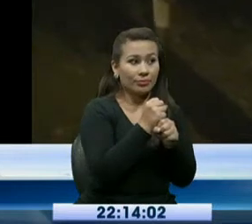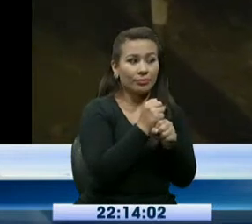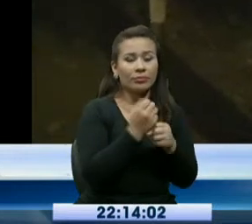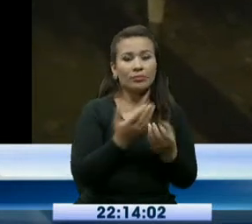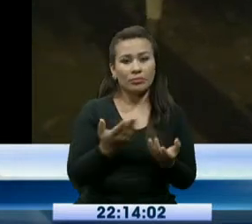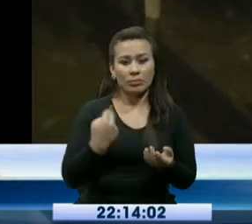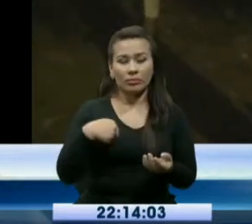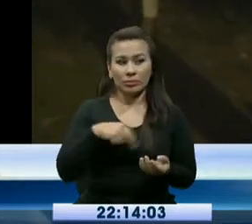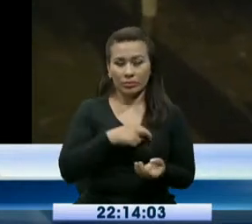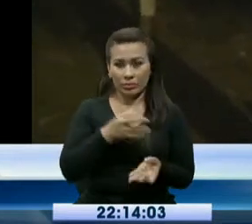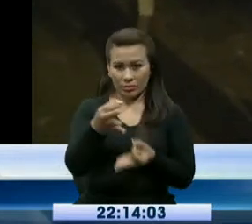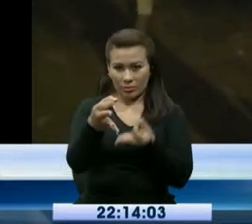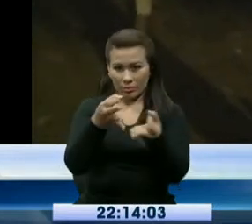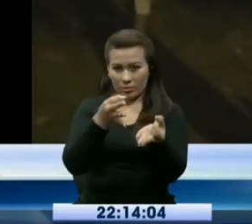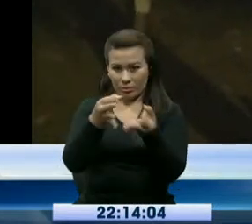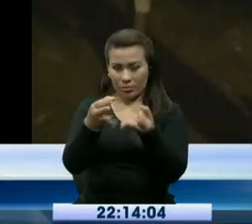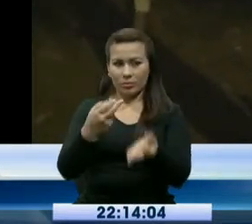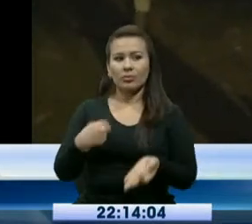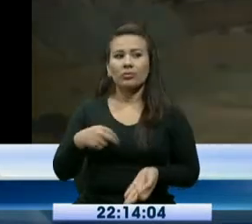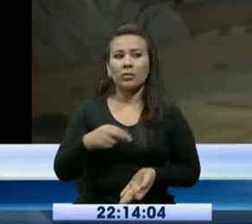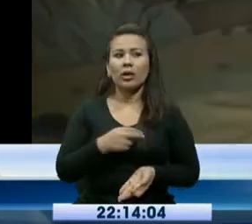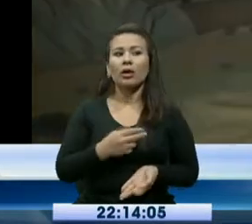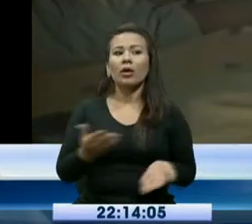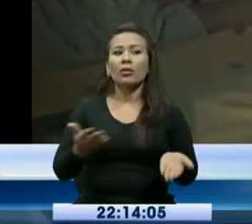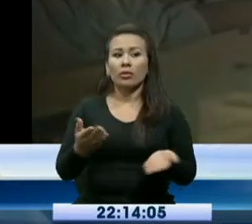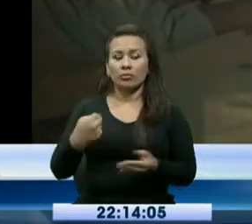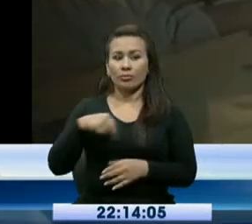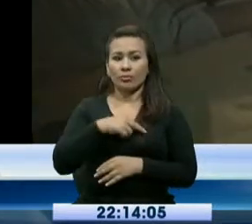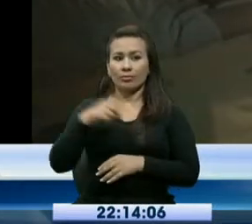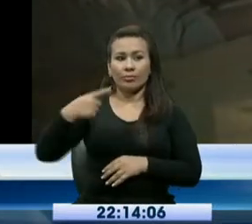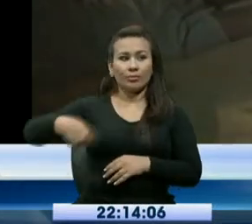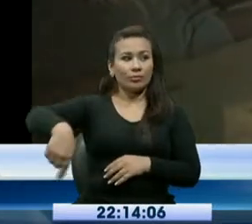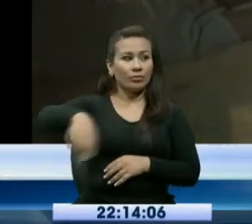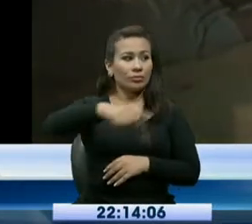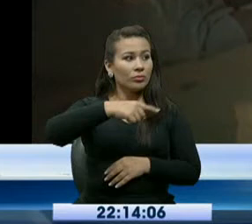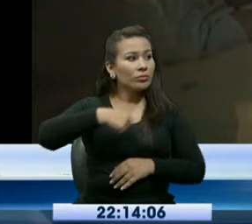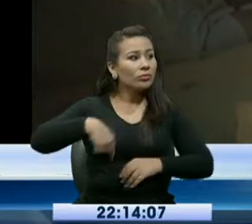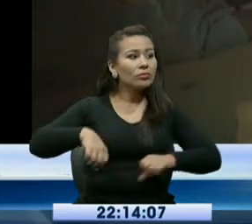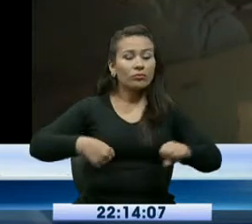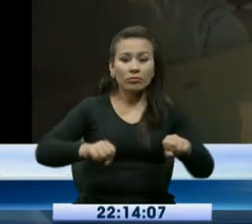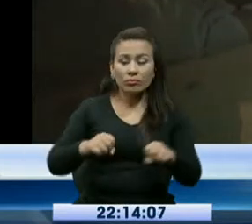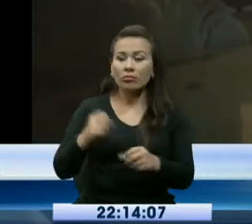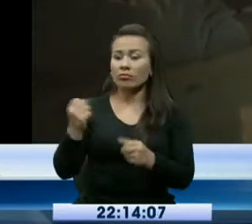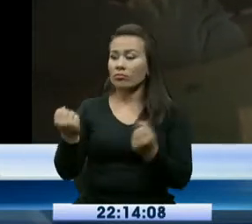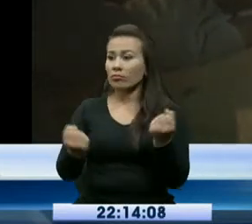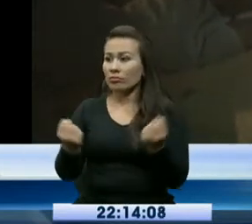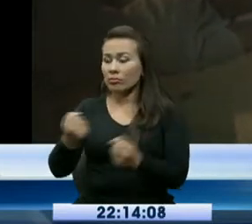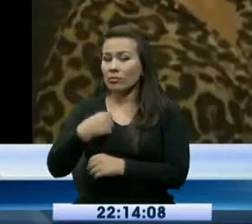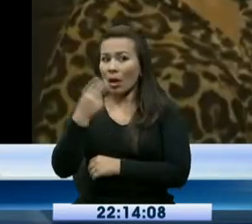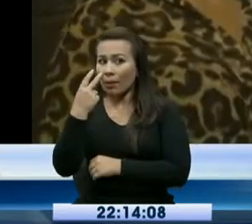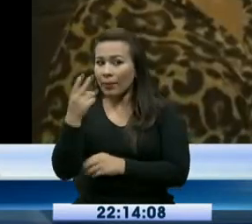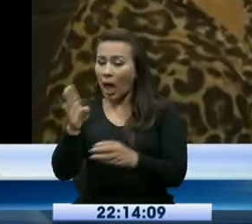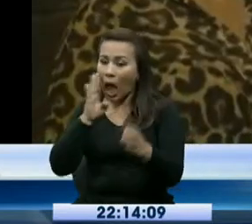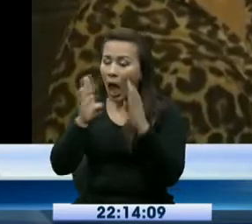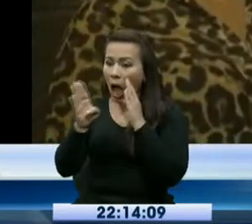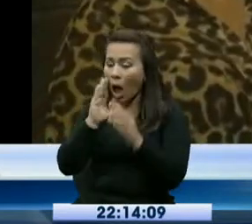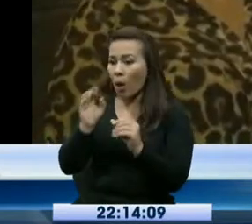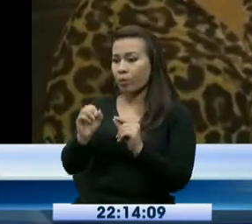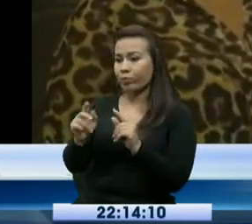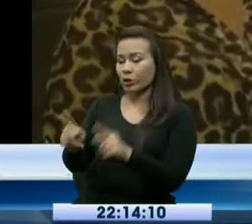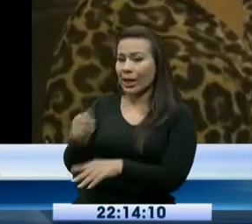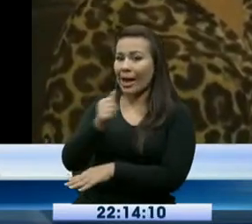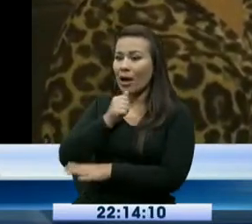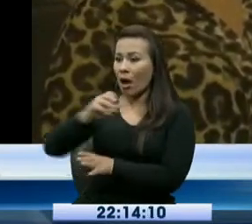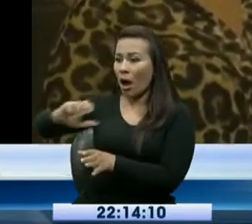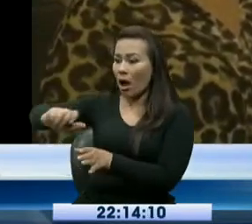nosotros estamos constantemente haciendo recorrido para ver que puedan tener una atención oportuna de